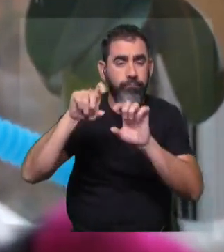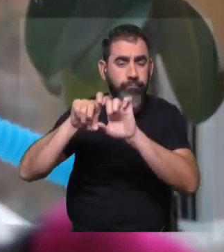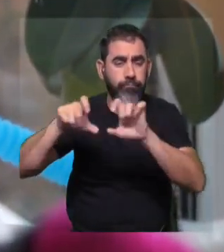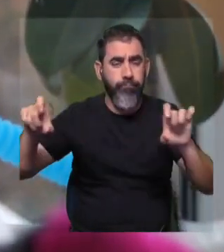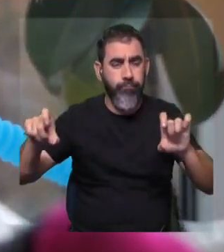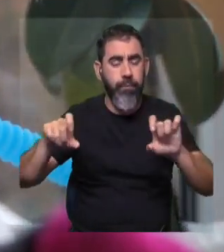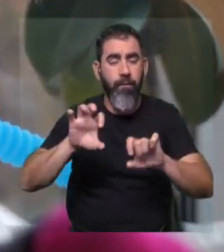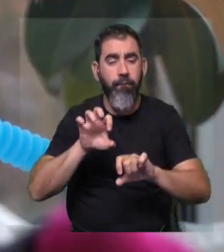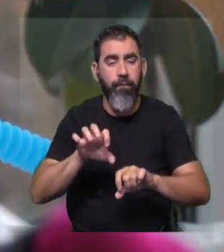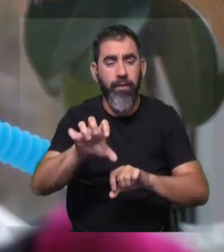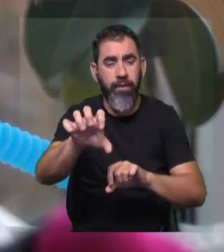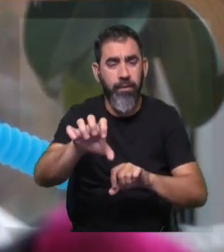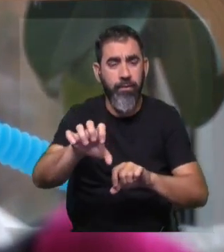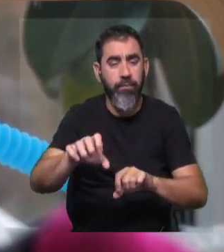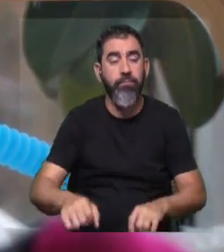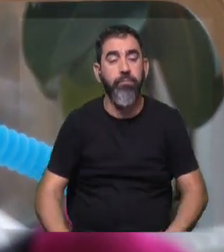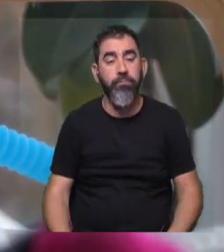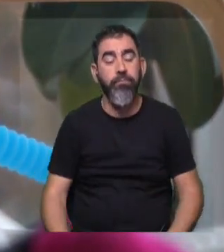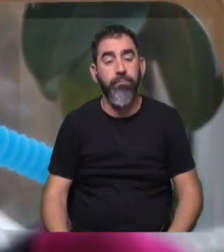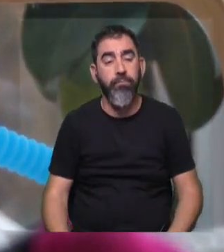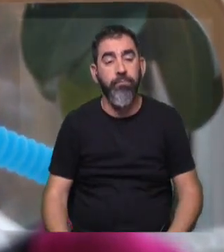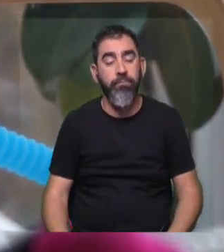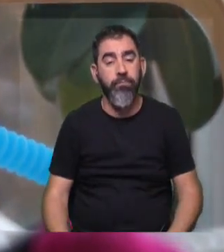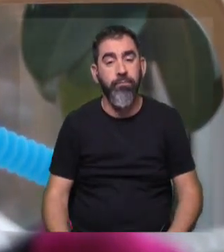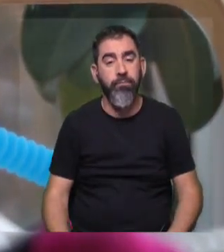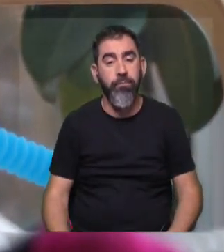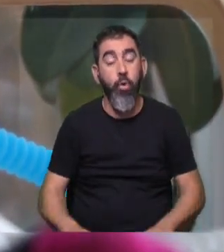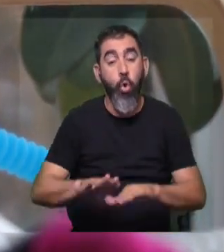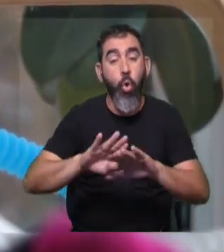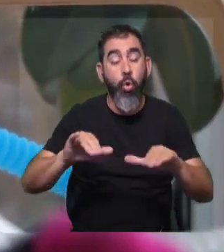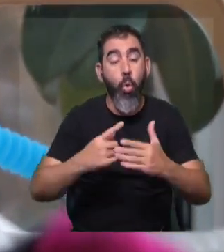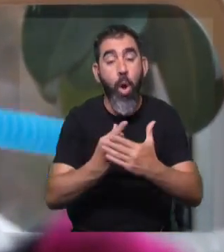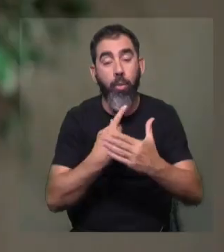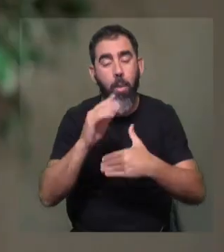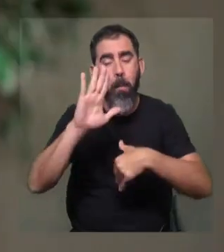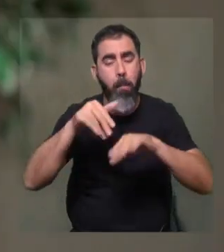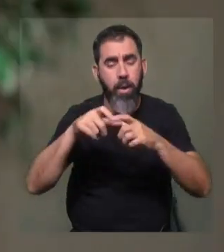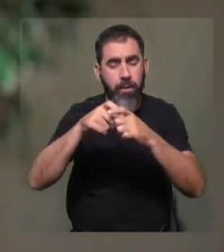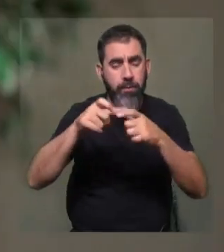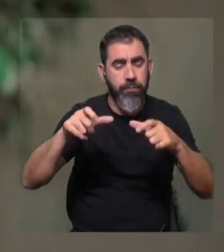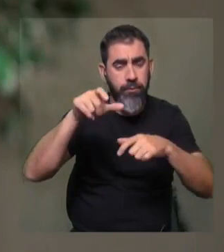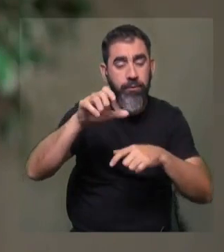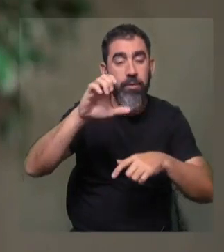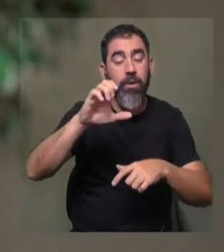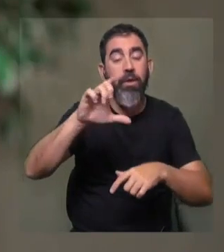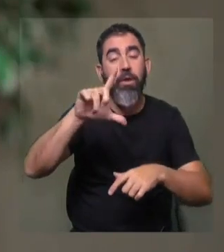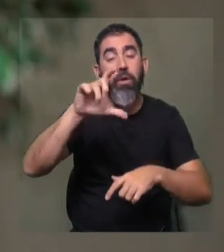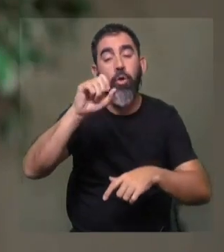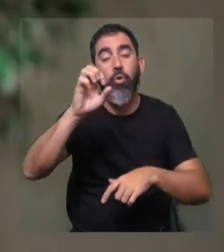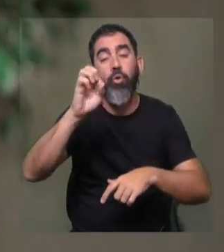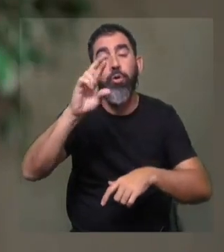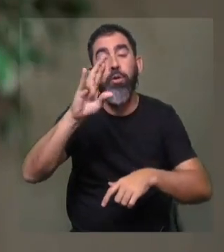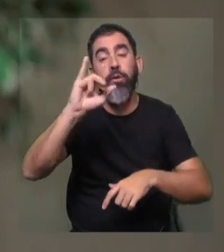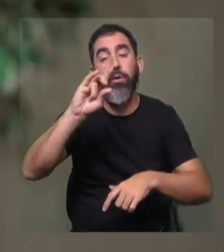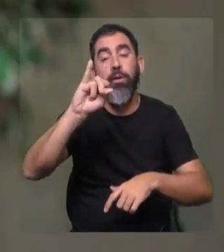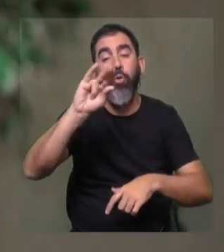una bacteria que ya en la literatura se ha observado que los niños con autismo tienen mayor abundancia del Clostridium, de este género bacteriano.